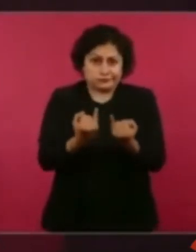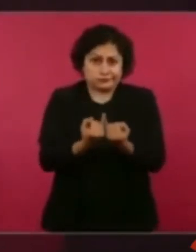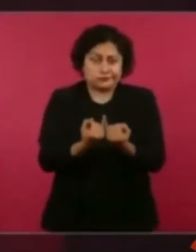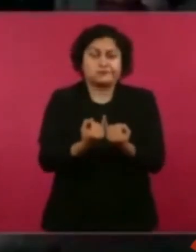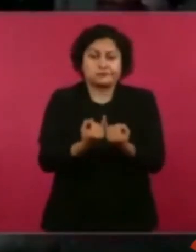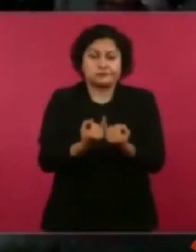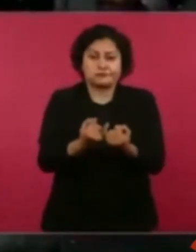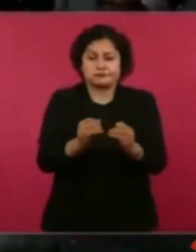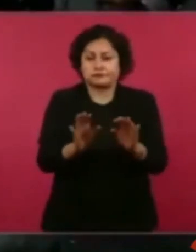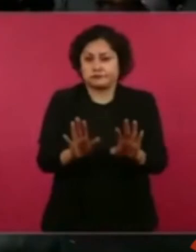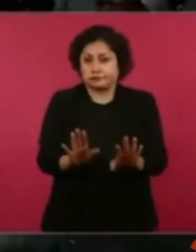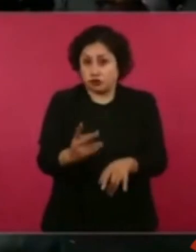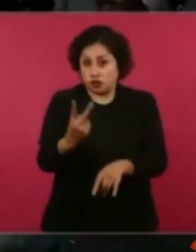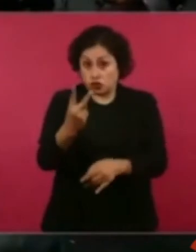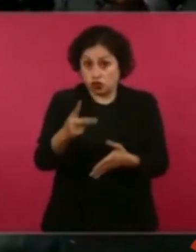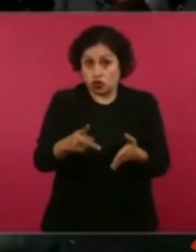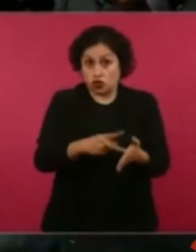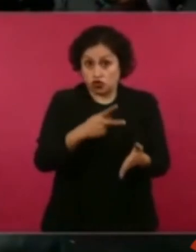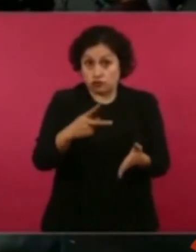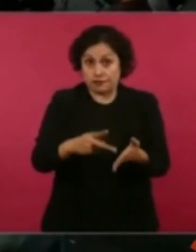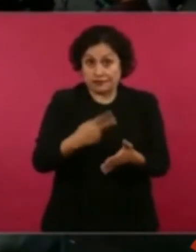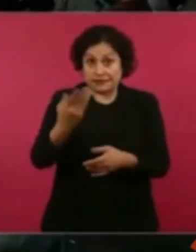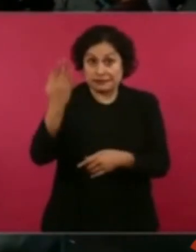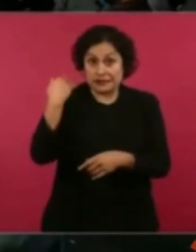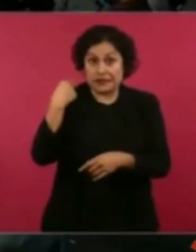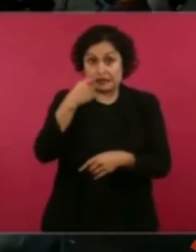2 veces nos invadieron.